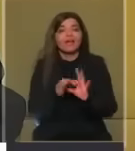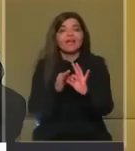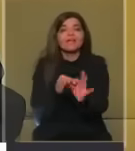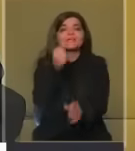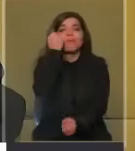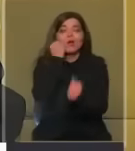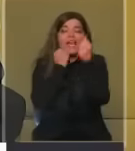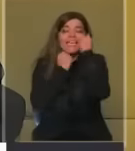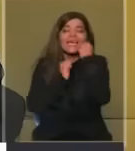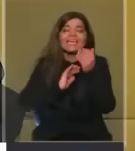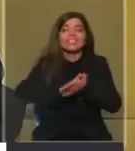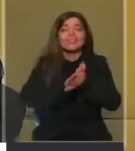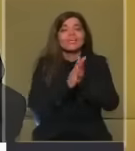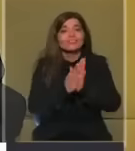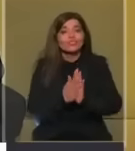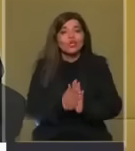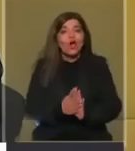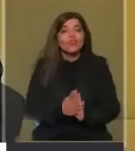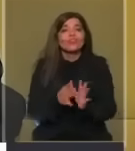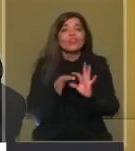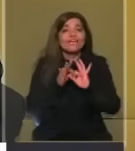todos. Gracias por la preocupación